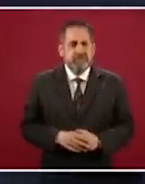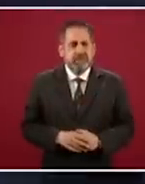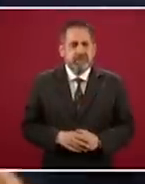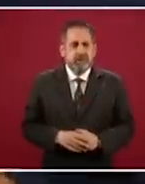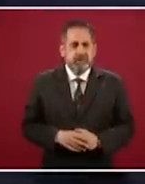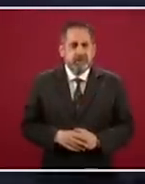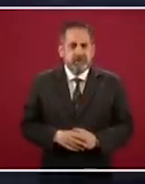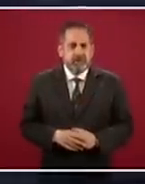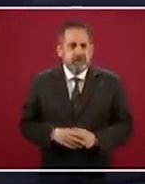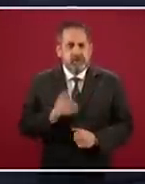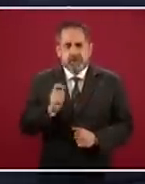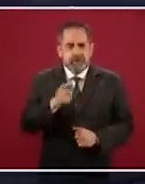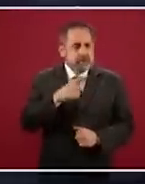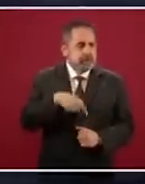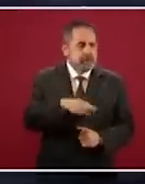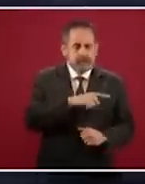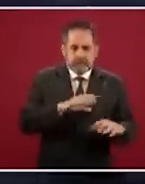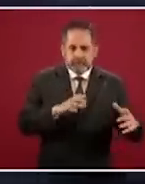que